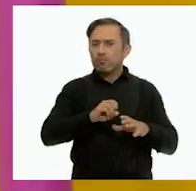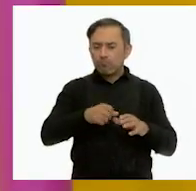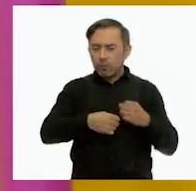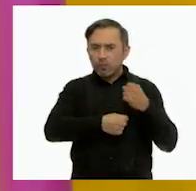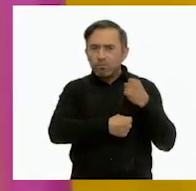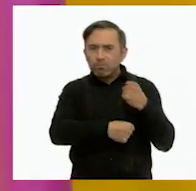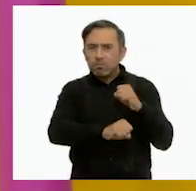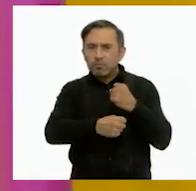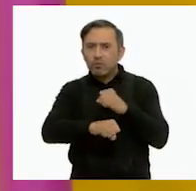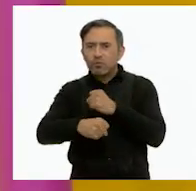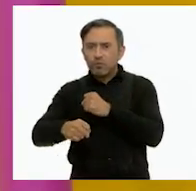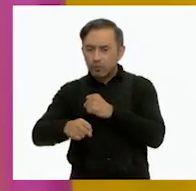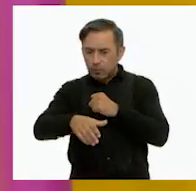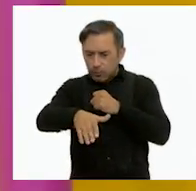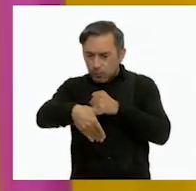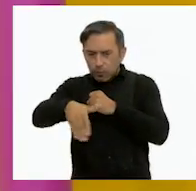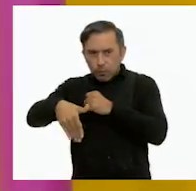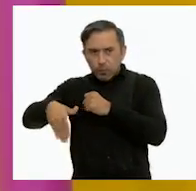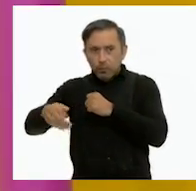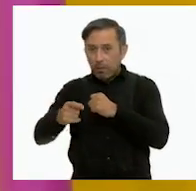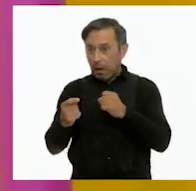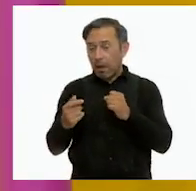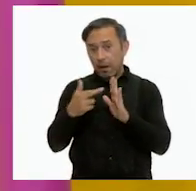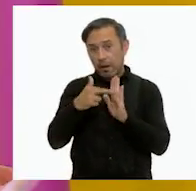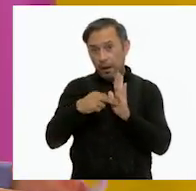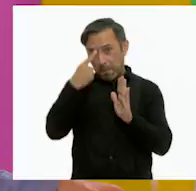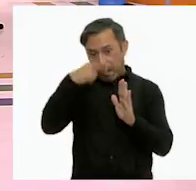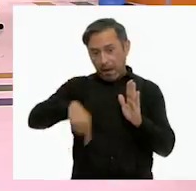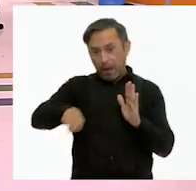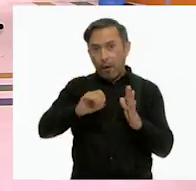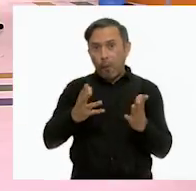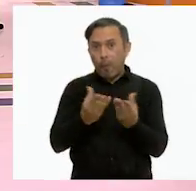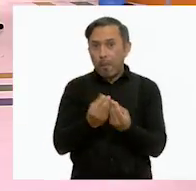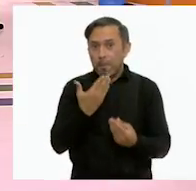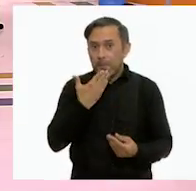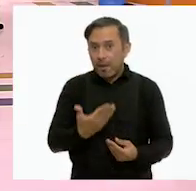de convivencia. ¿Vemos otra?